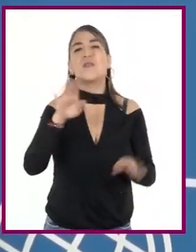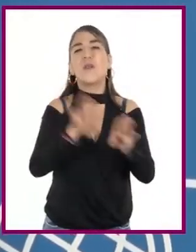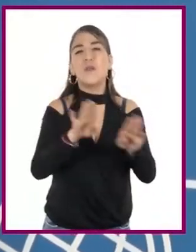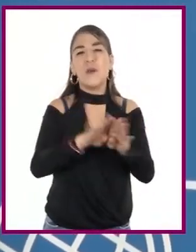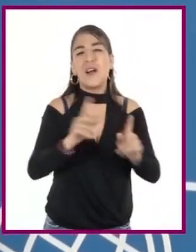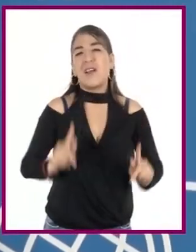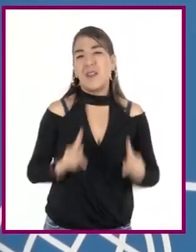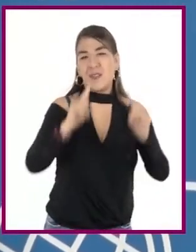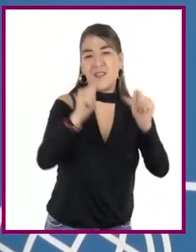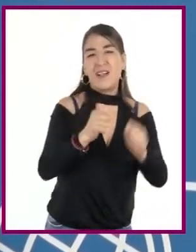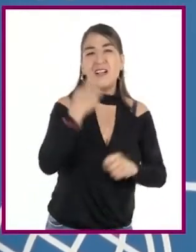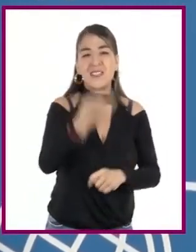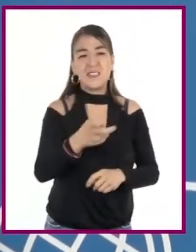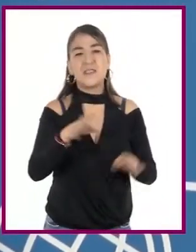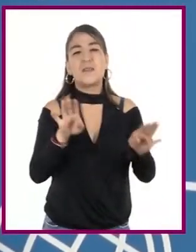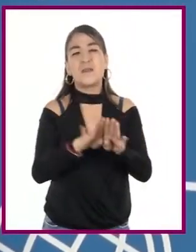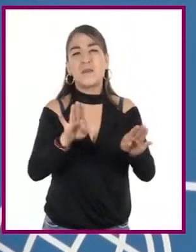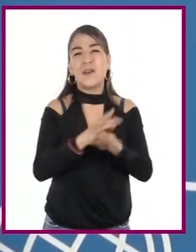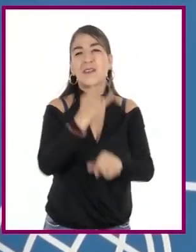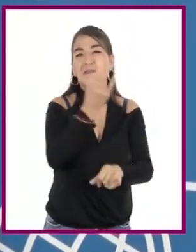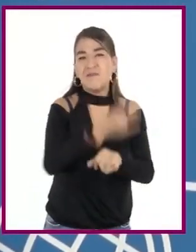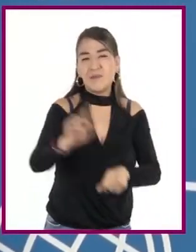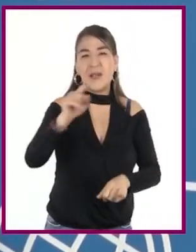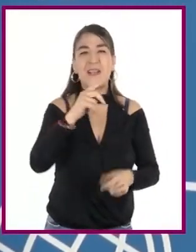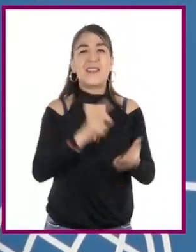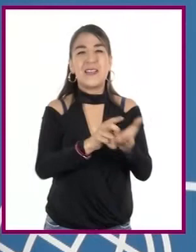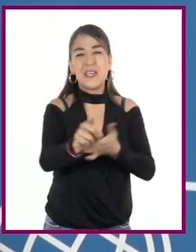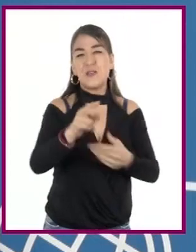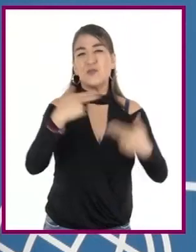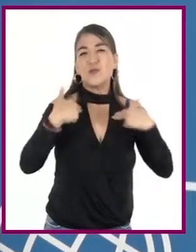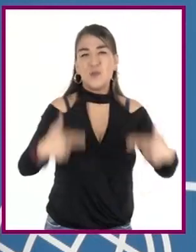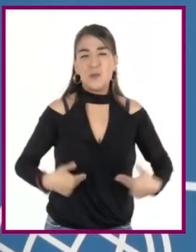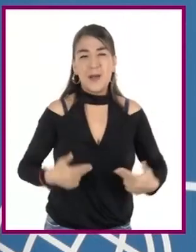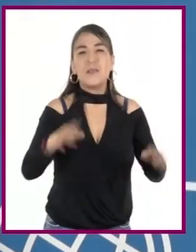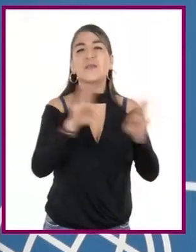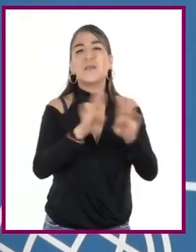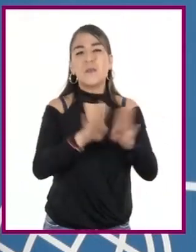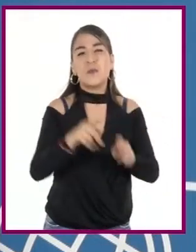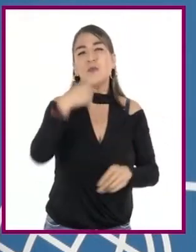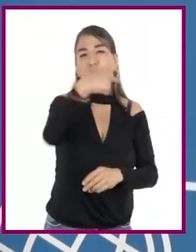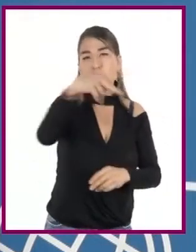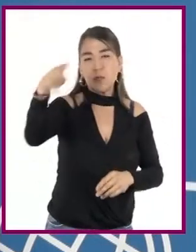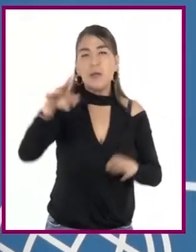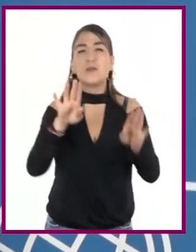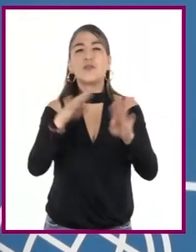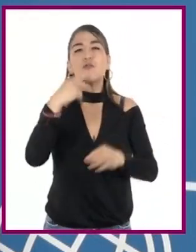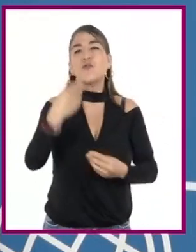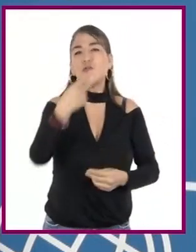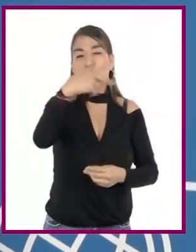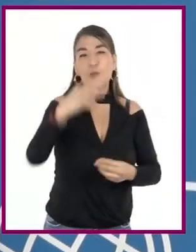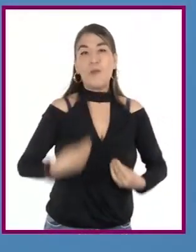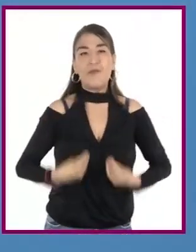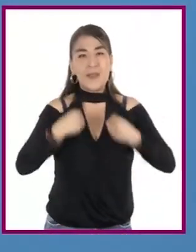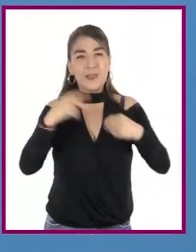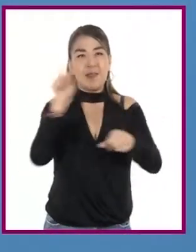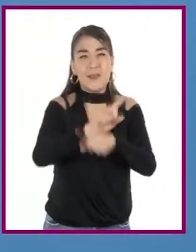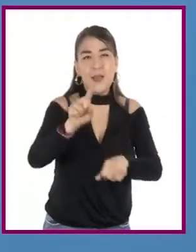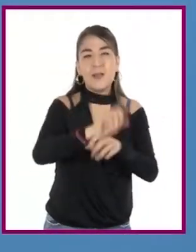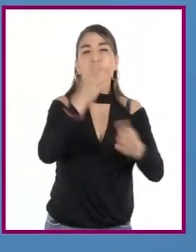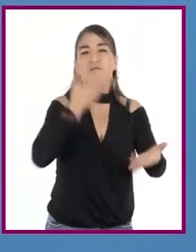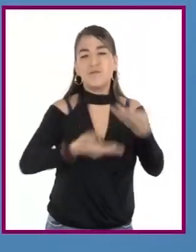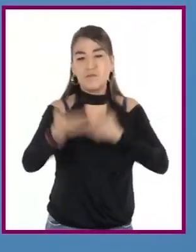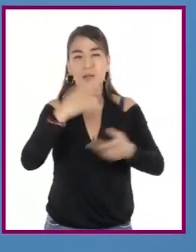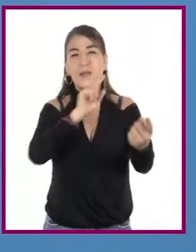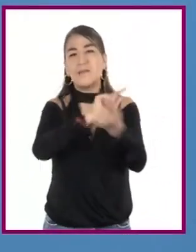derechos humanos, es necesario que ustedes en su vida diaria, en específico en sus relaciones con las demás personas